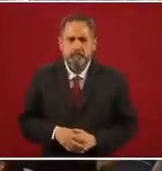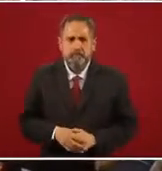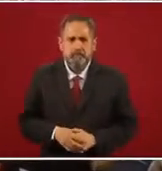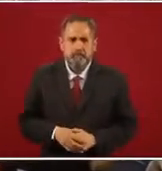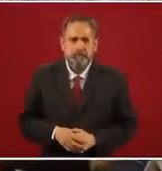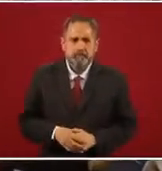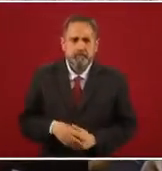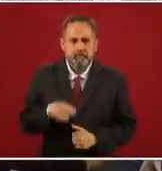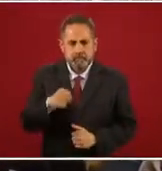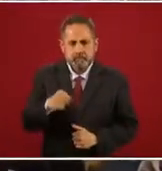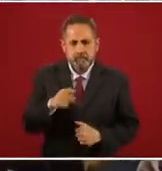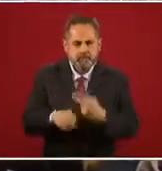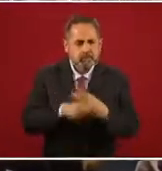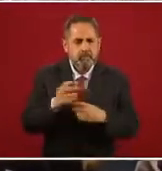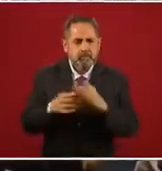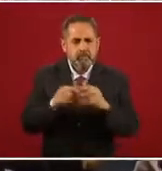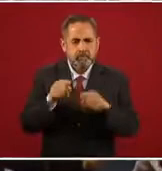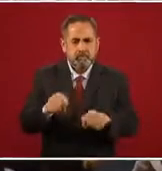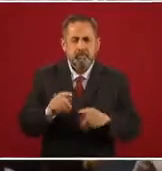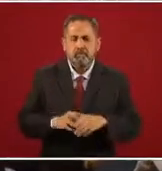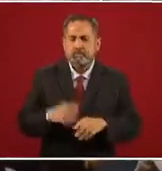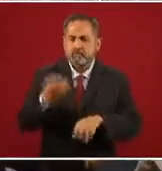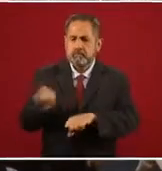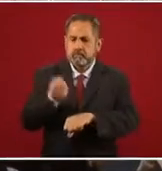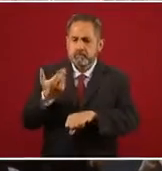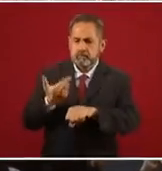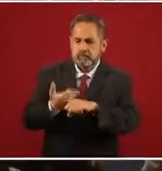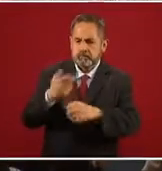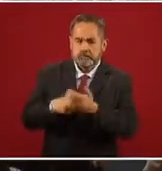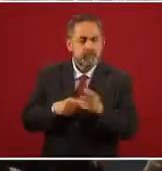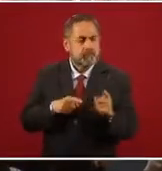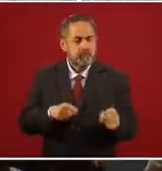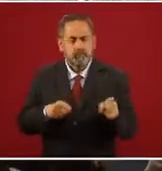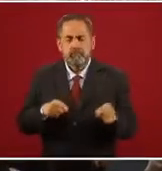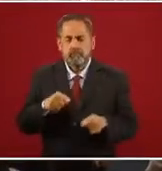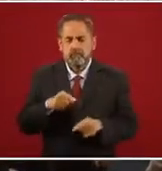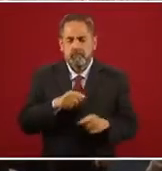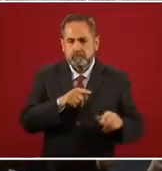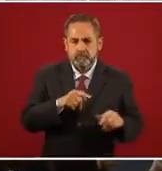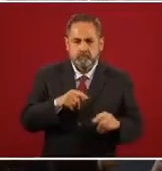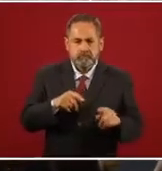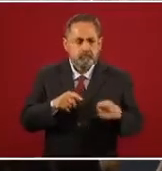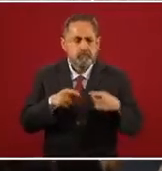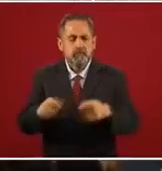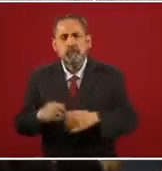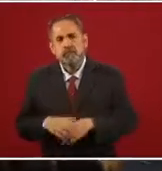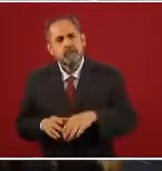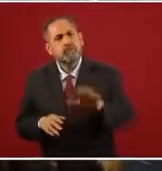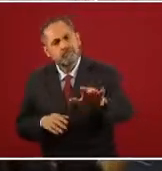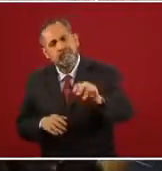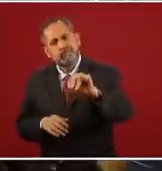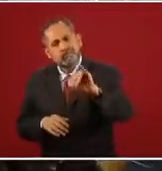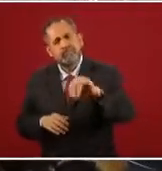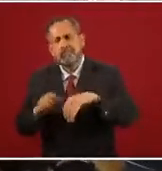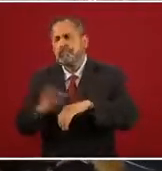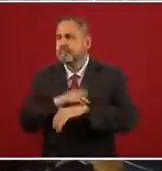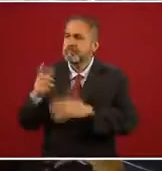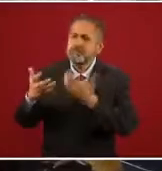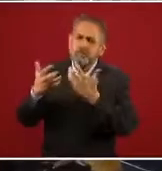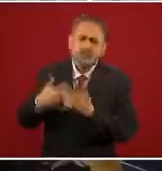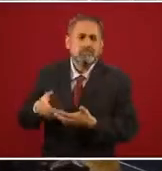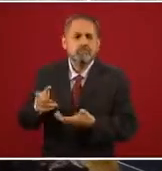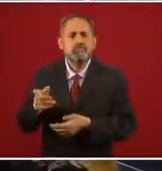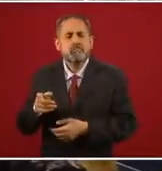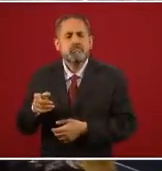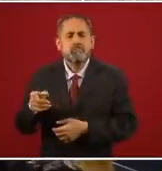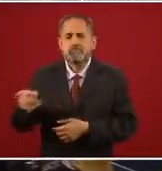va a estar ahí el secretario de Medio Ambiente. Sí, porque con tantos atropellos no ha sido nada más